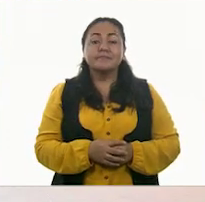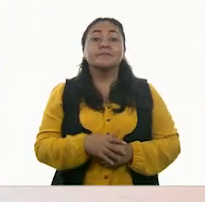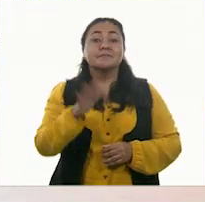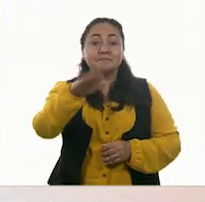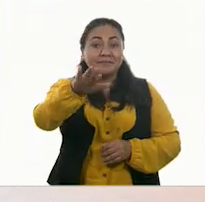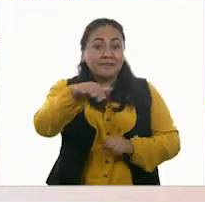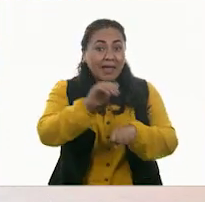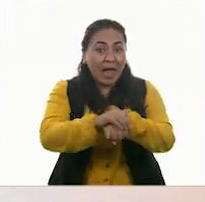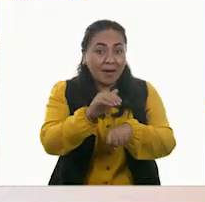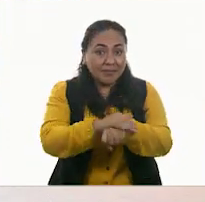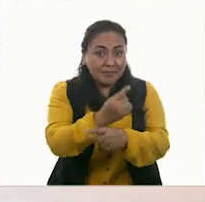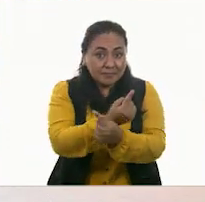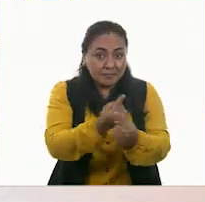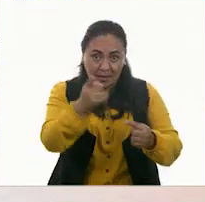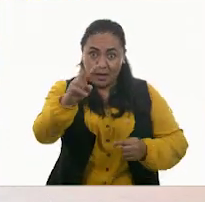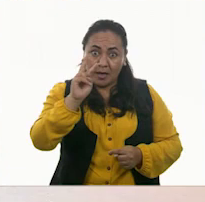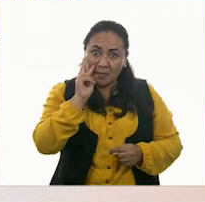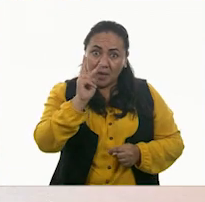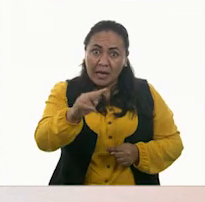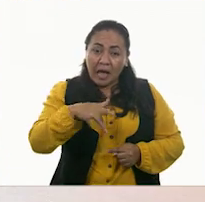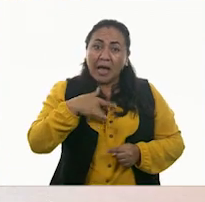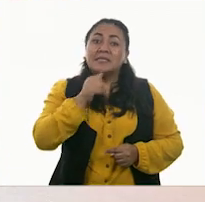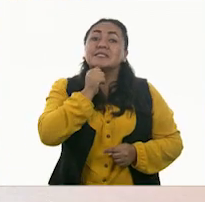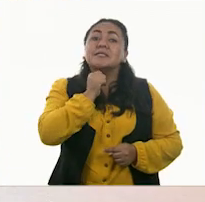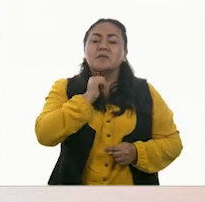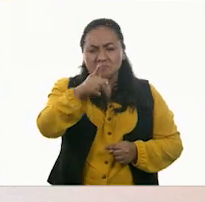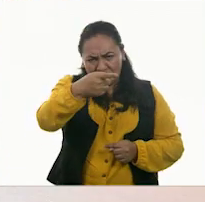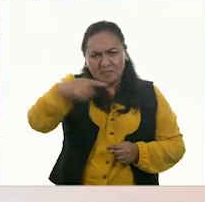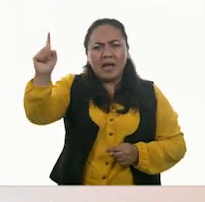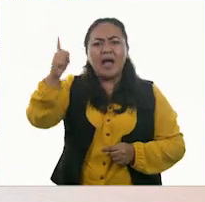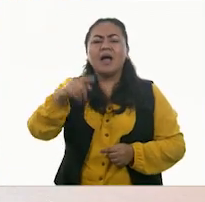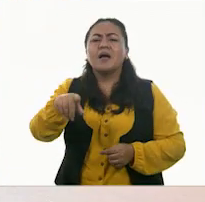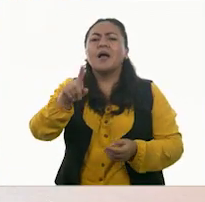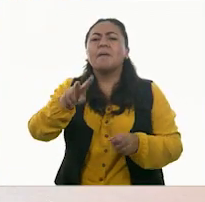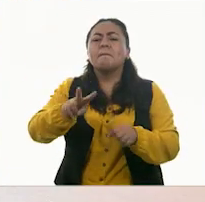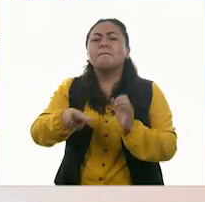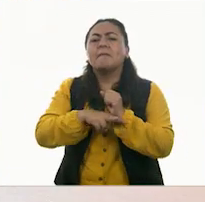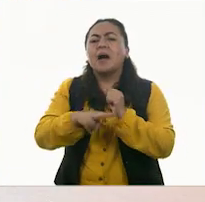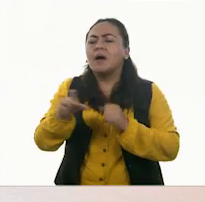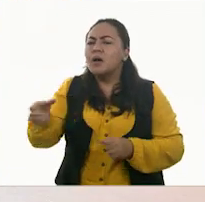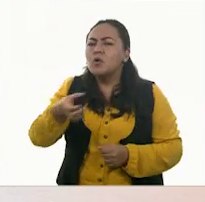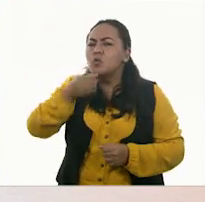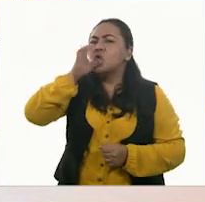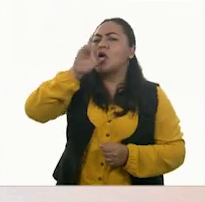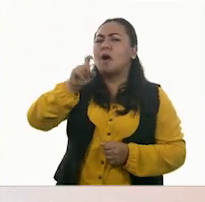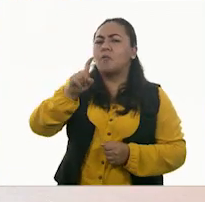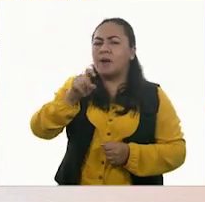Amiguitos, si ven esto, les da sed, no se chiven, vayan por su vaso de agua, tenemos tiempo.